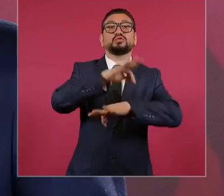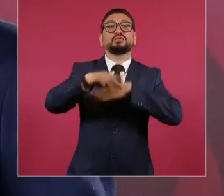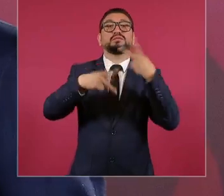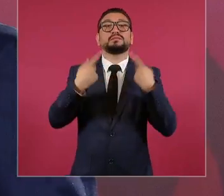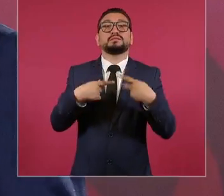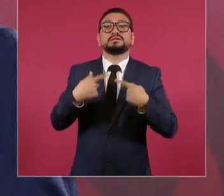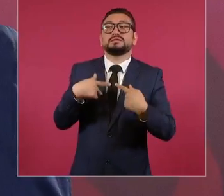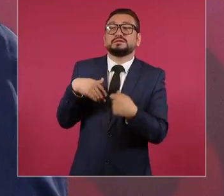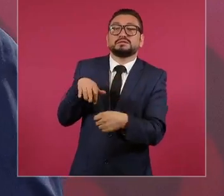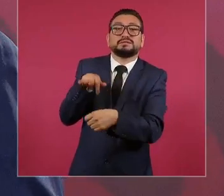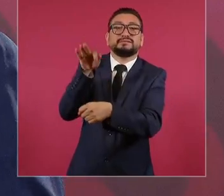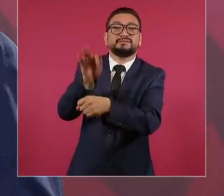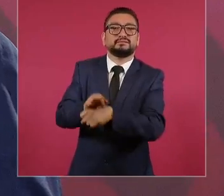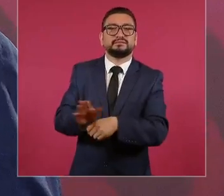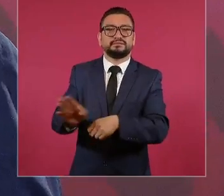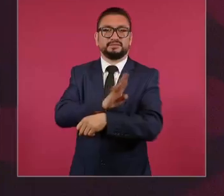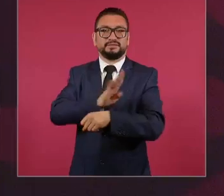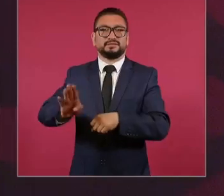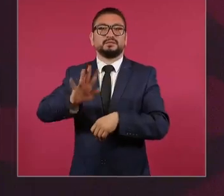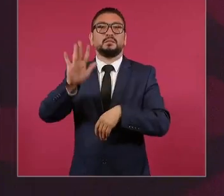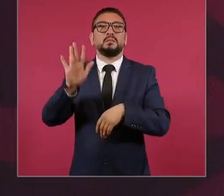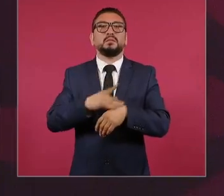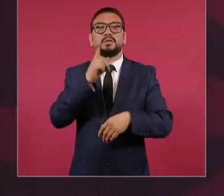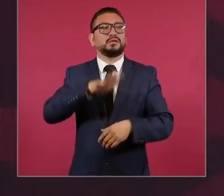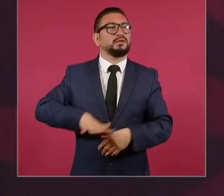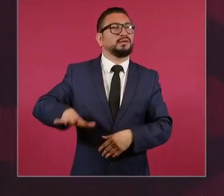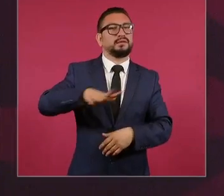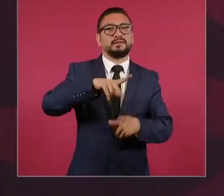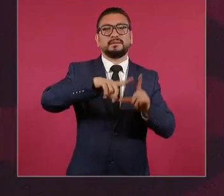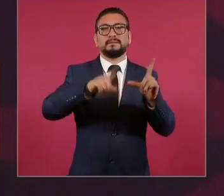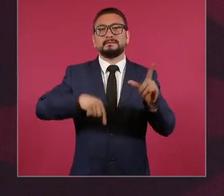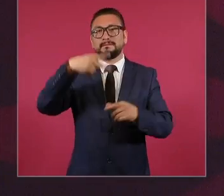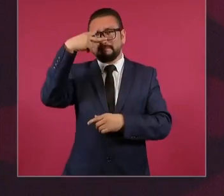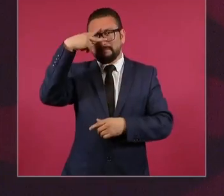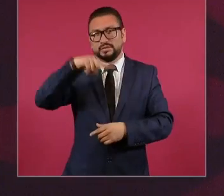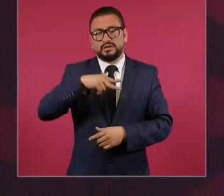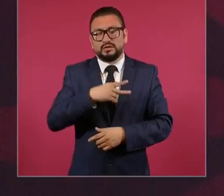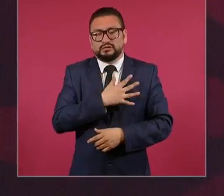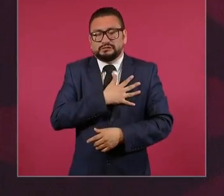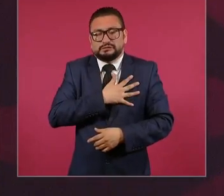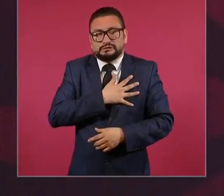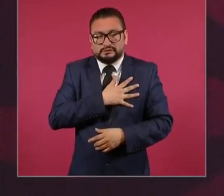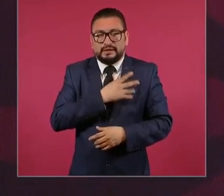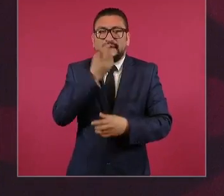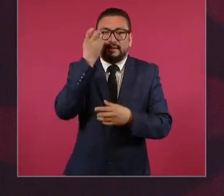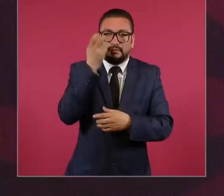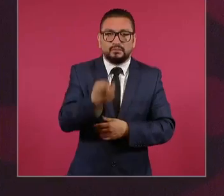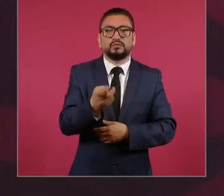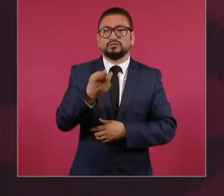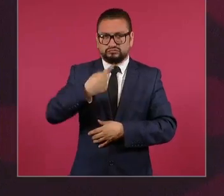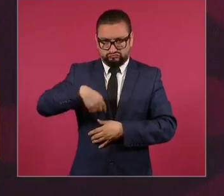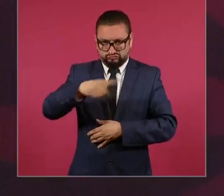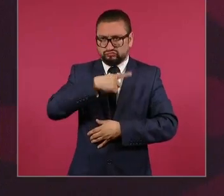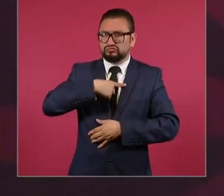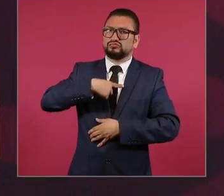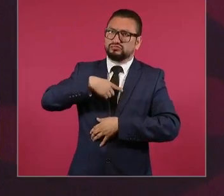de nuestro querido México, que es lo que estamos haciendo.